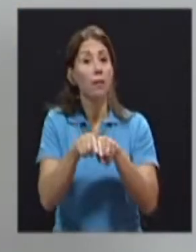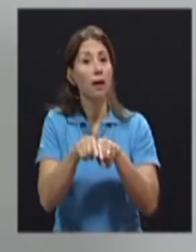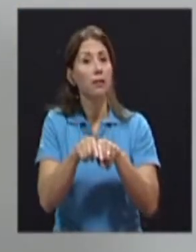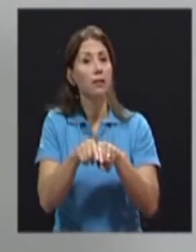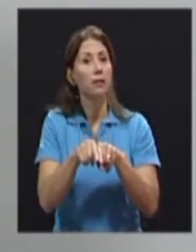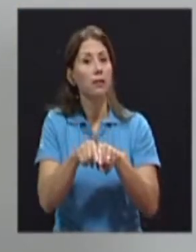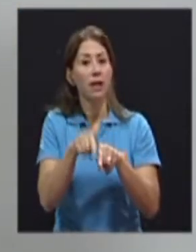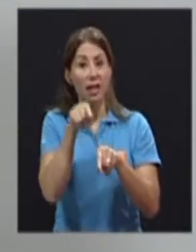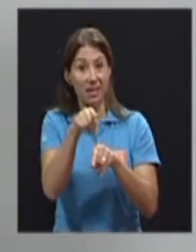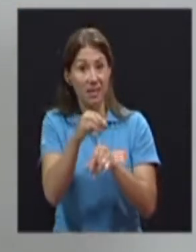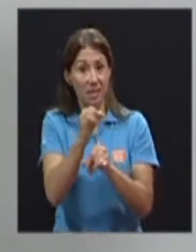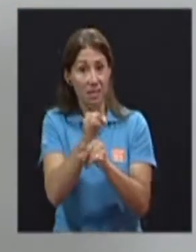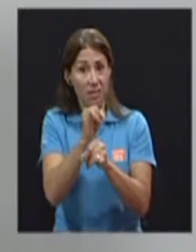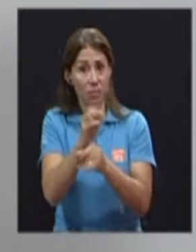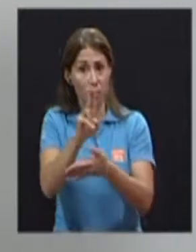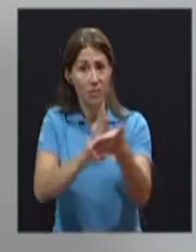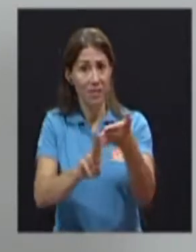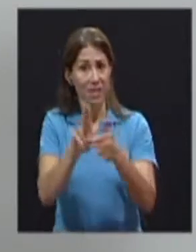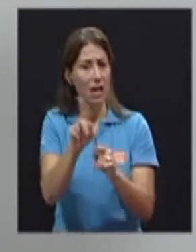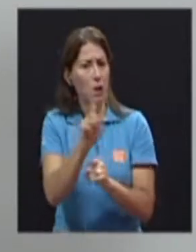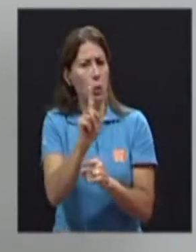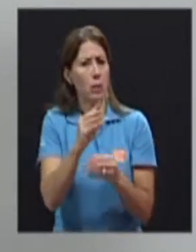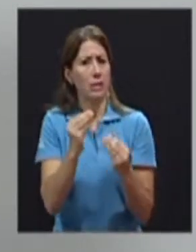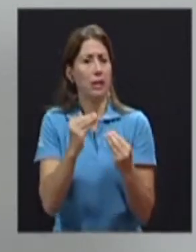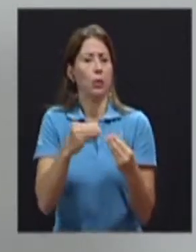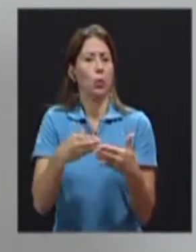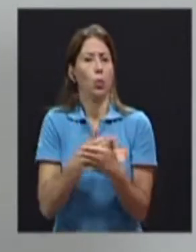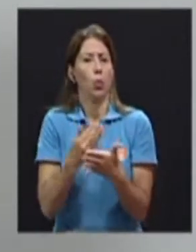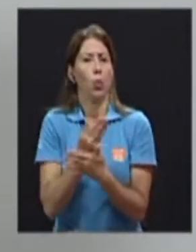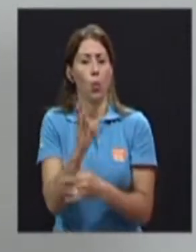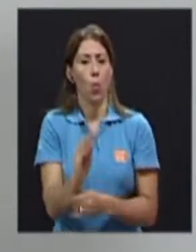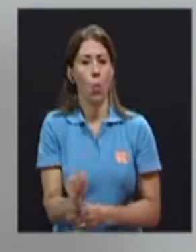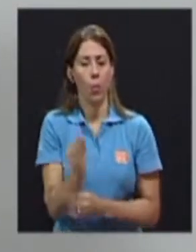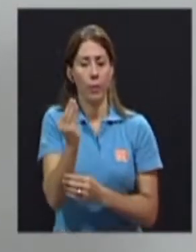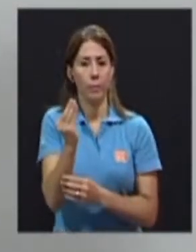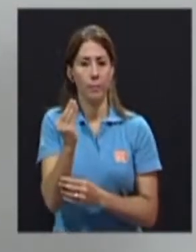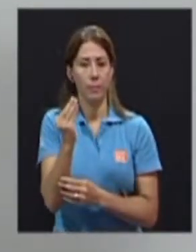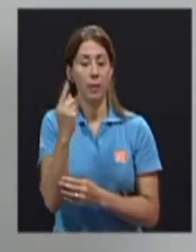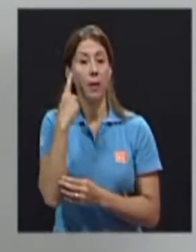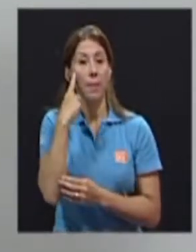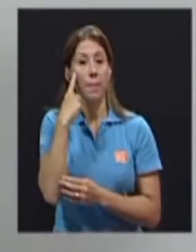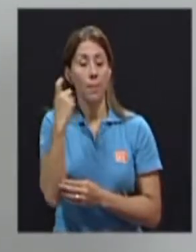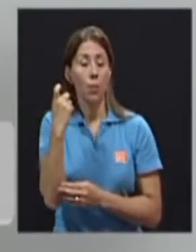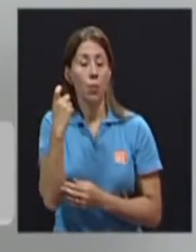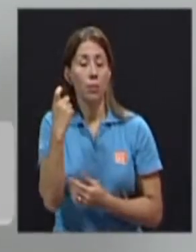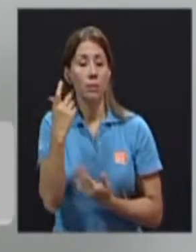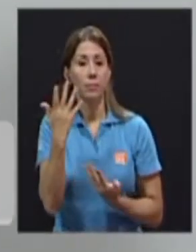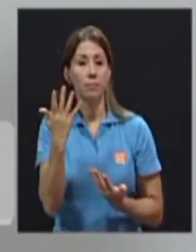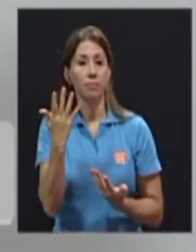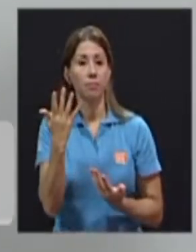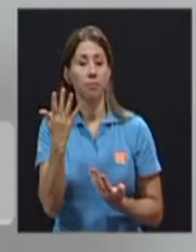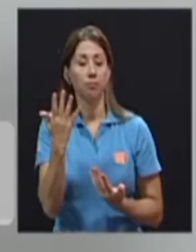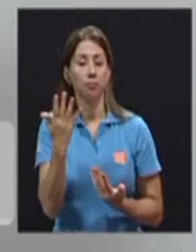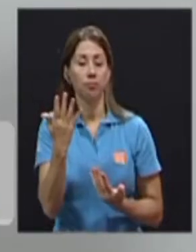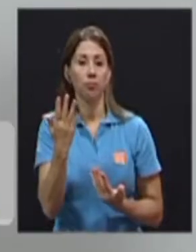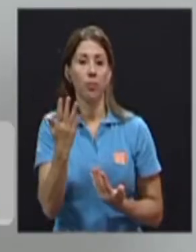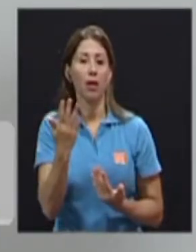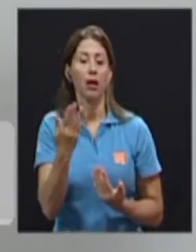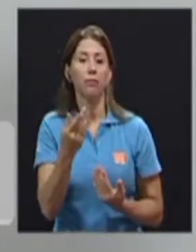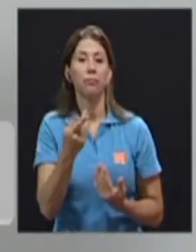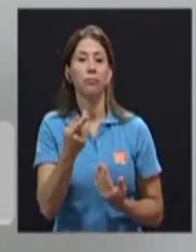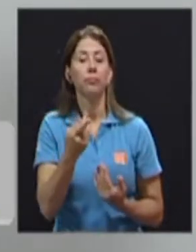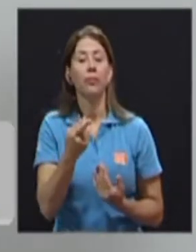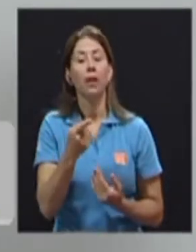joven, porque una de las cosas y don Marcelo lo va a decir con toda precisión